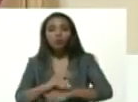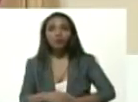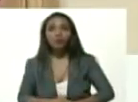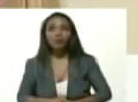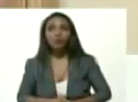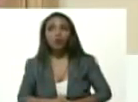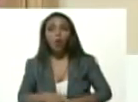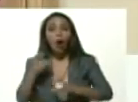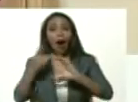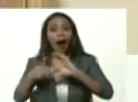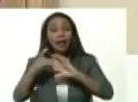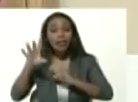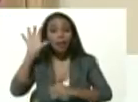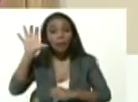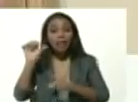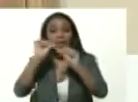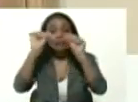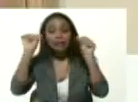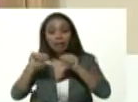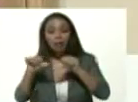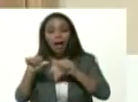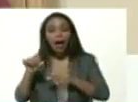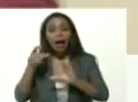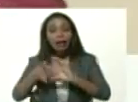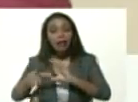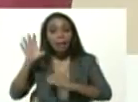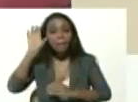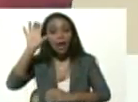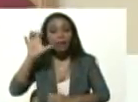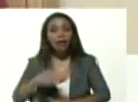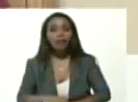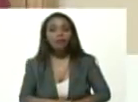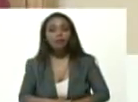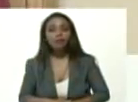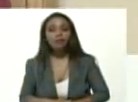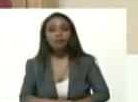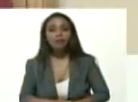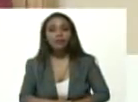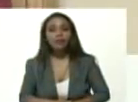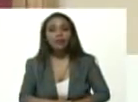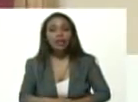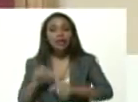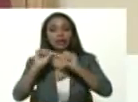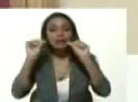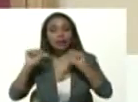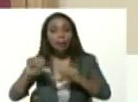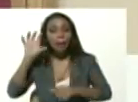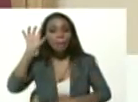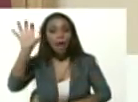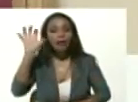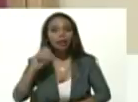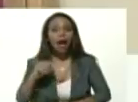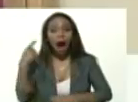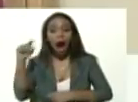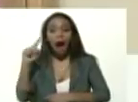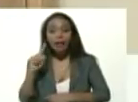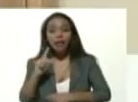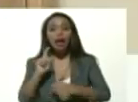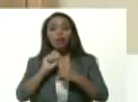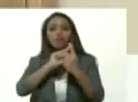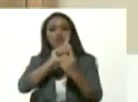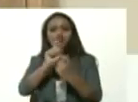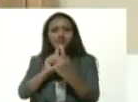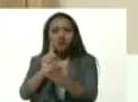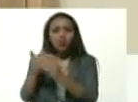con el carné de la patria, el sistema de carné de la patria. Existe el sistema patria y allí hemos hecho las encuestas de todos